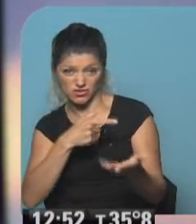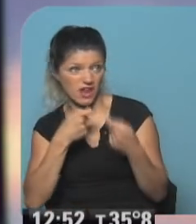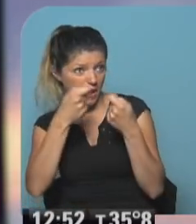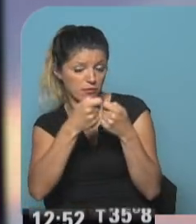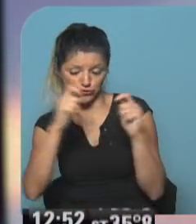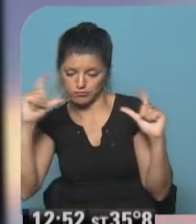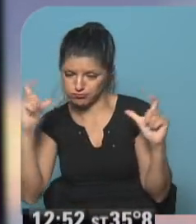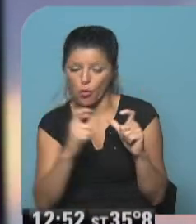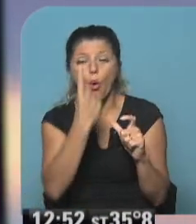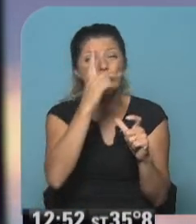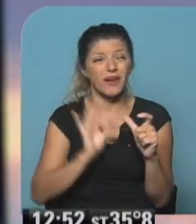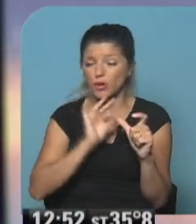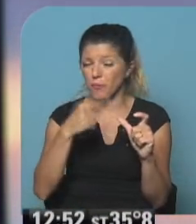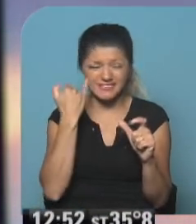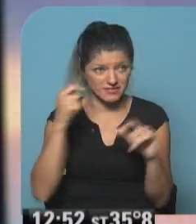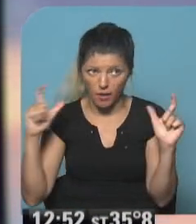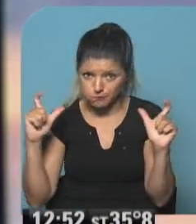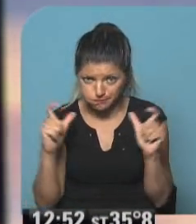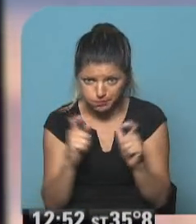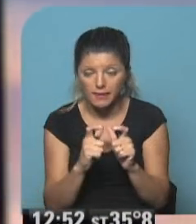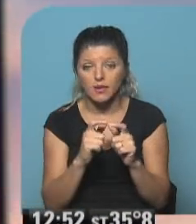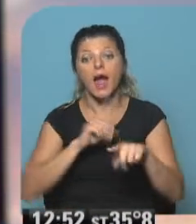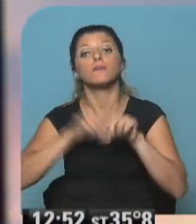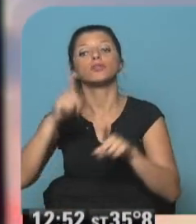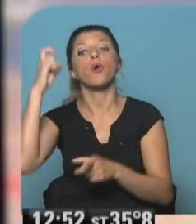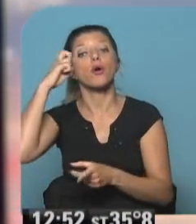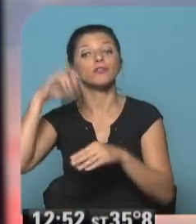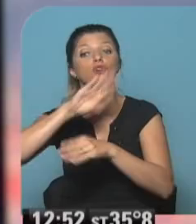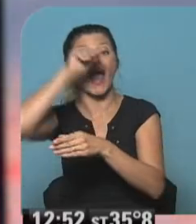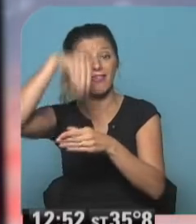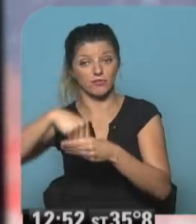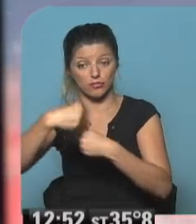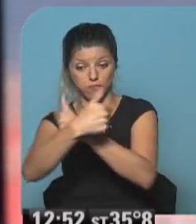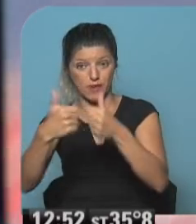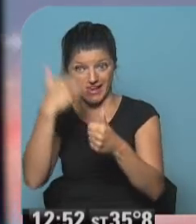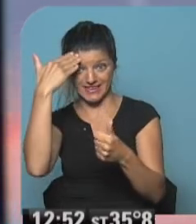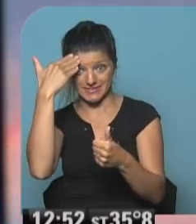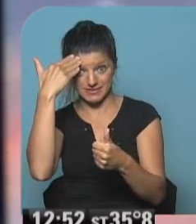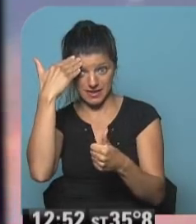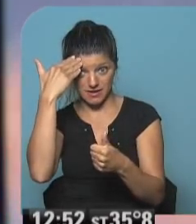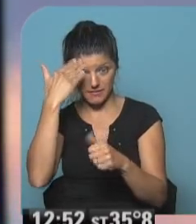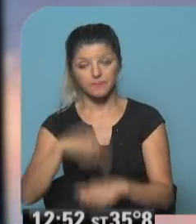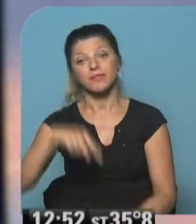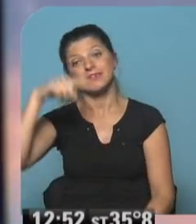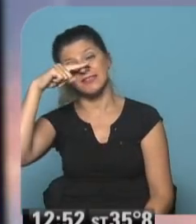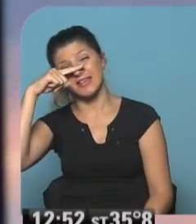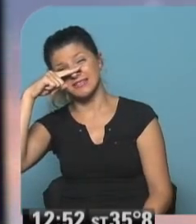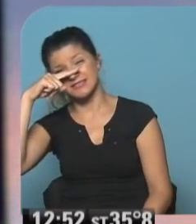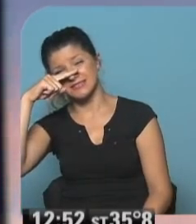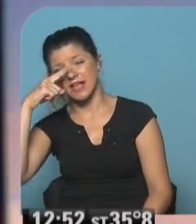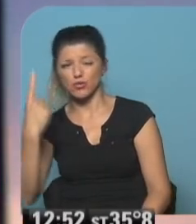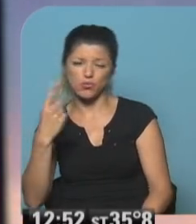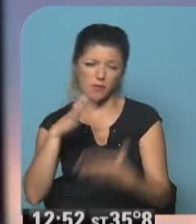el año en julio, un congreso en el cual tiene 15 miembros su propio bloque y 70 y tantos,